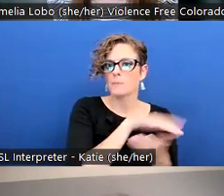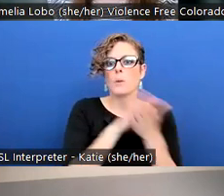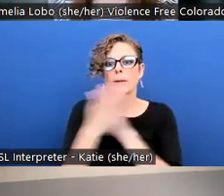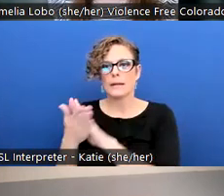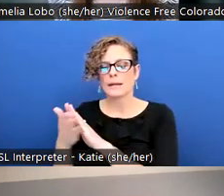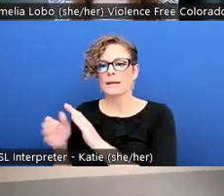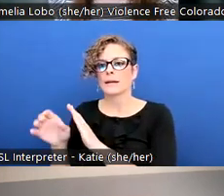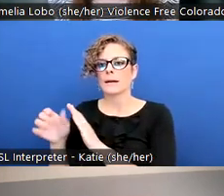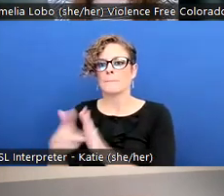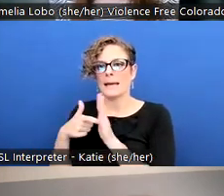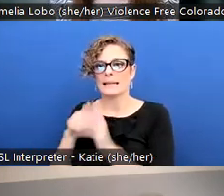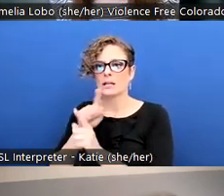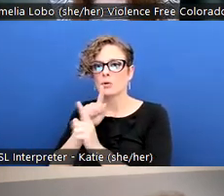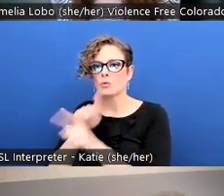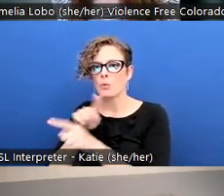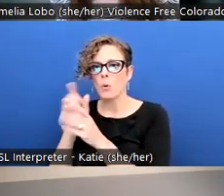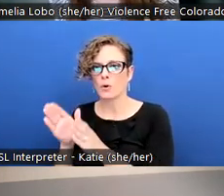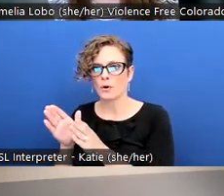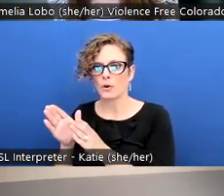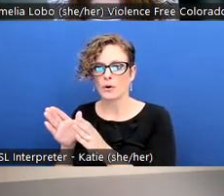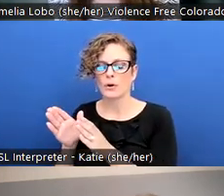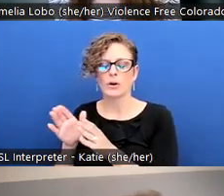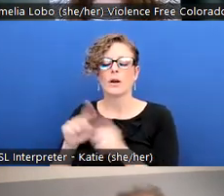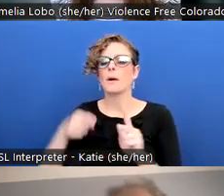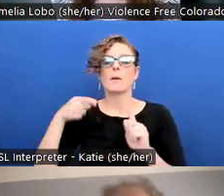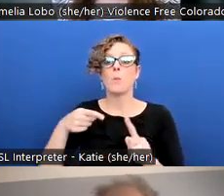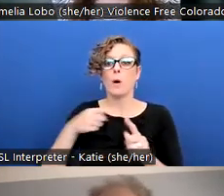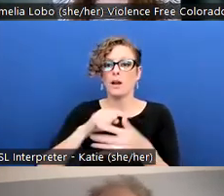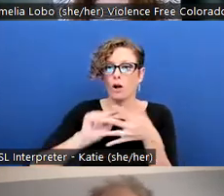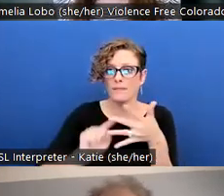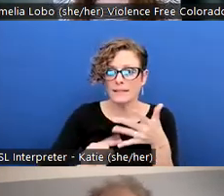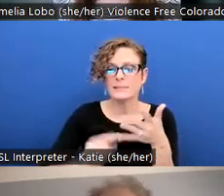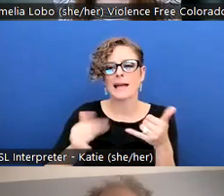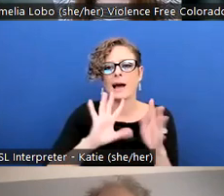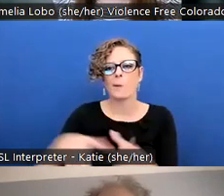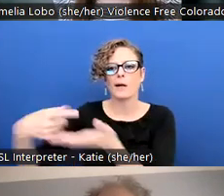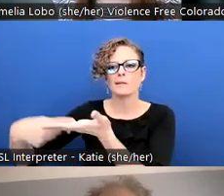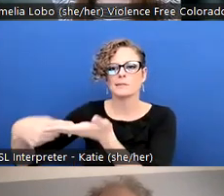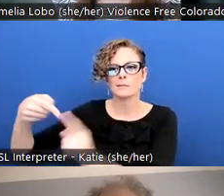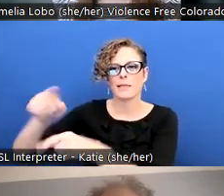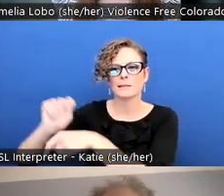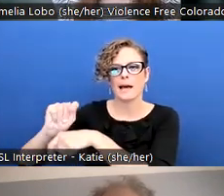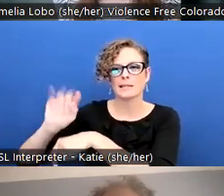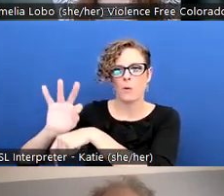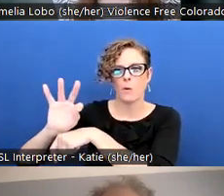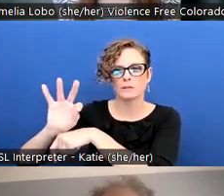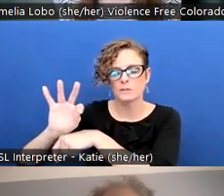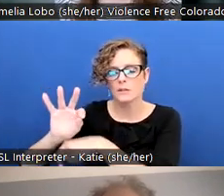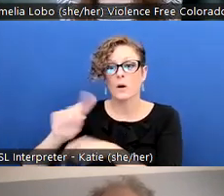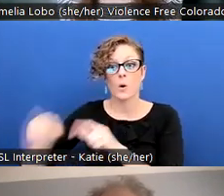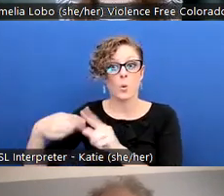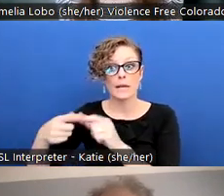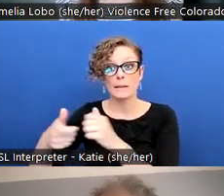Entonces, en ese momento no se logró, pero son cuestiones que va a discutir la